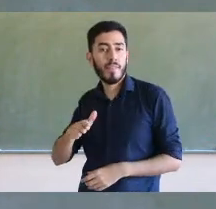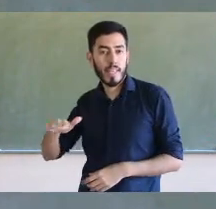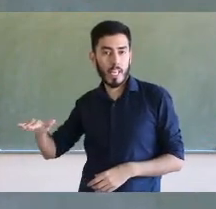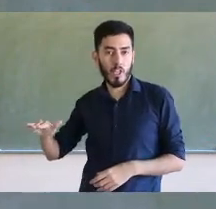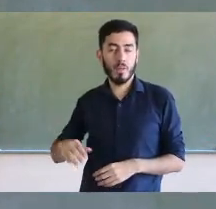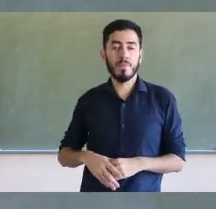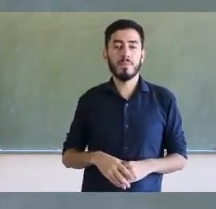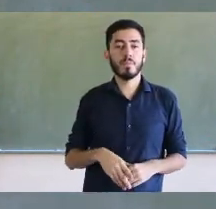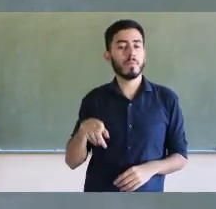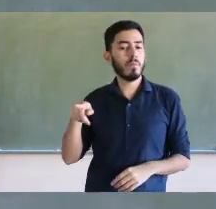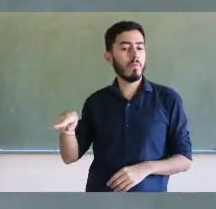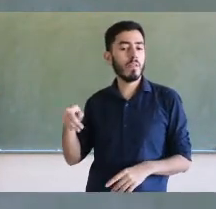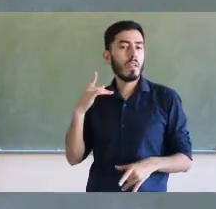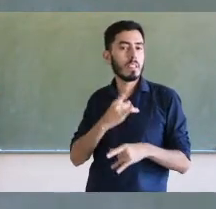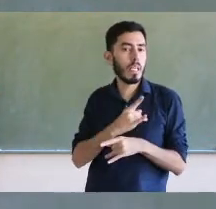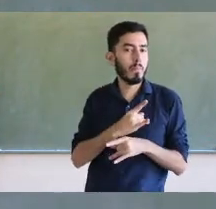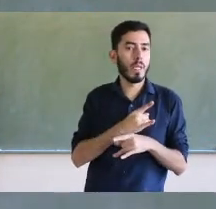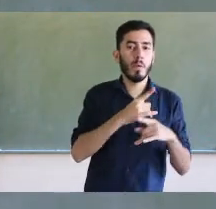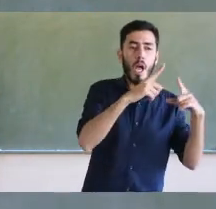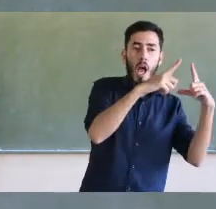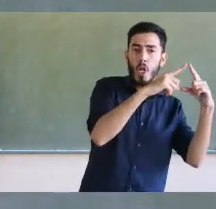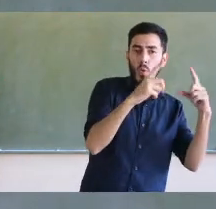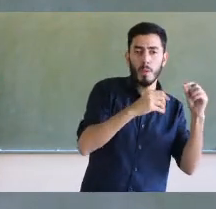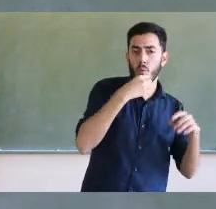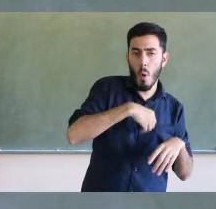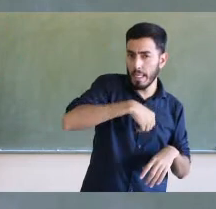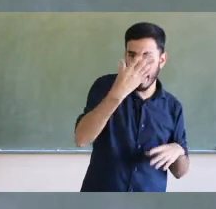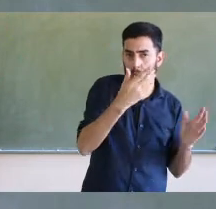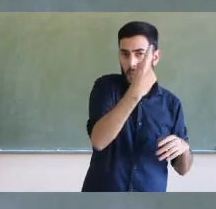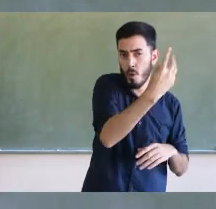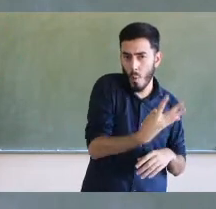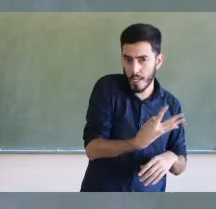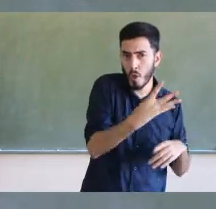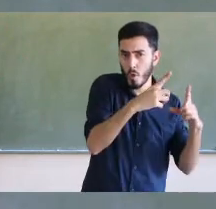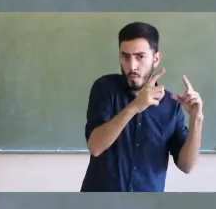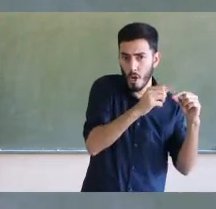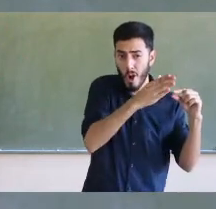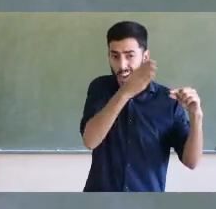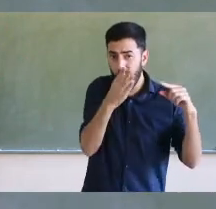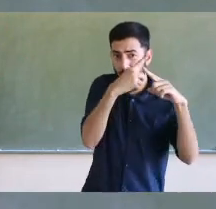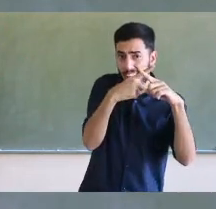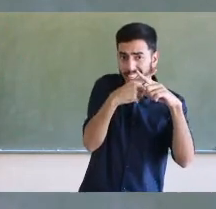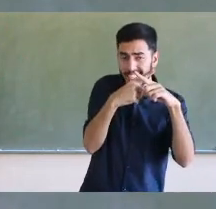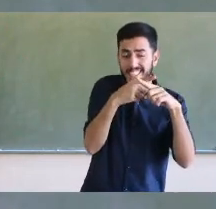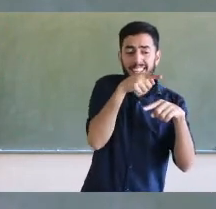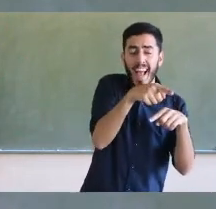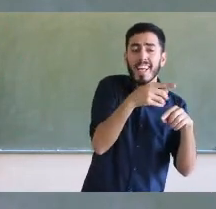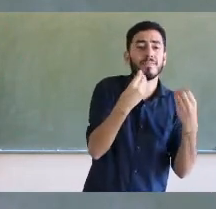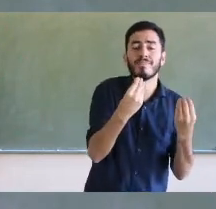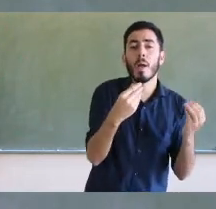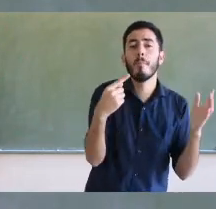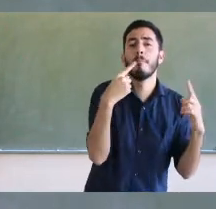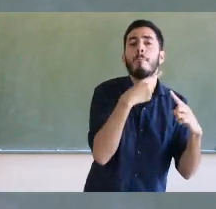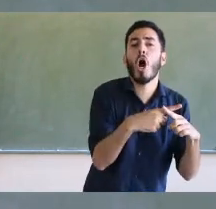Acá siempre entre un número cualquiera, en este caso 1 cuarto, y la x hay una multiplicación. Por